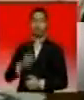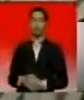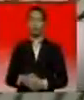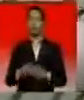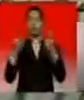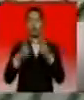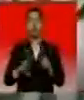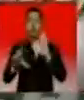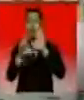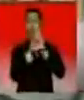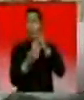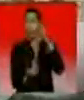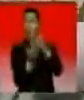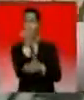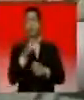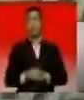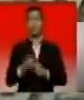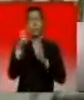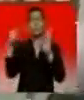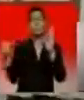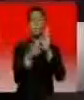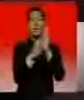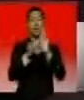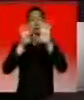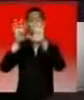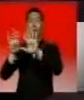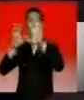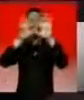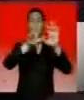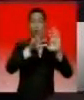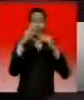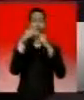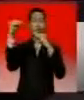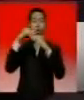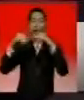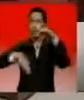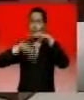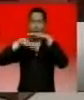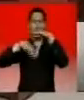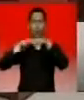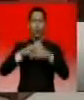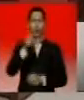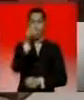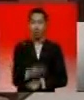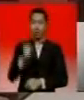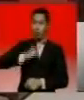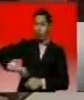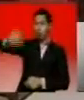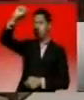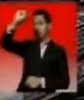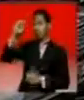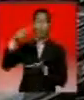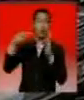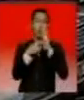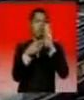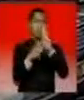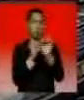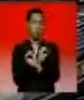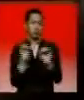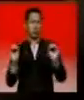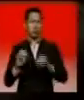ley fija un monto de $1,098 como tope para que un viajero saque dinero sin pagar impuestos.